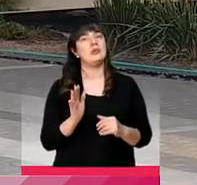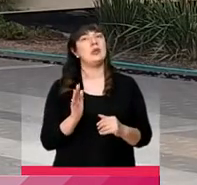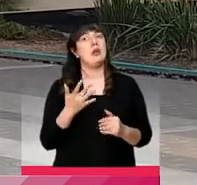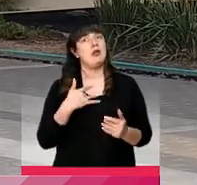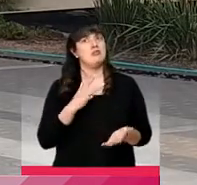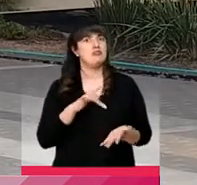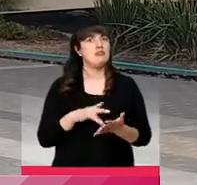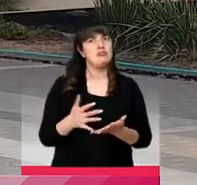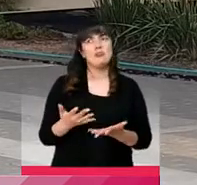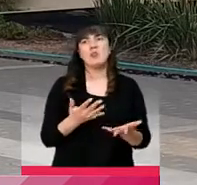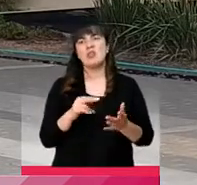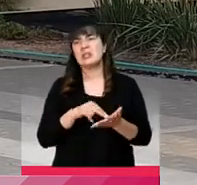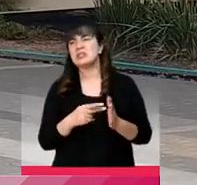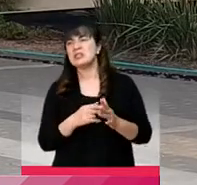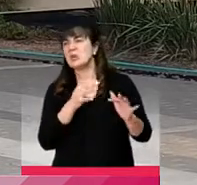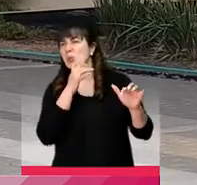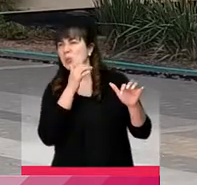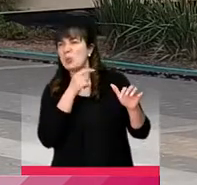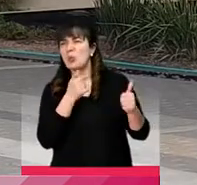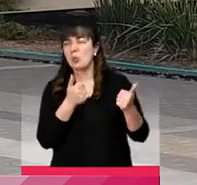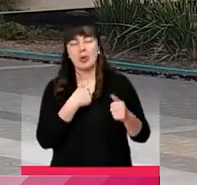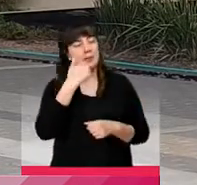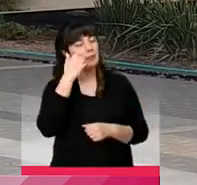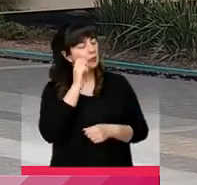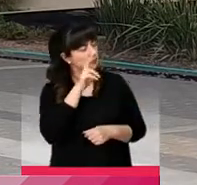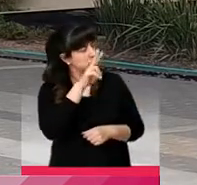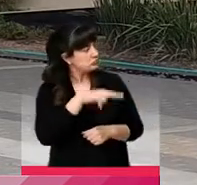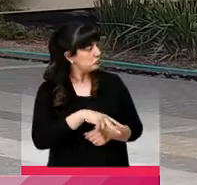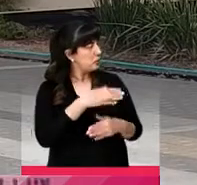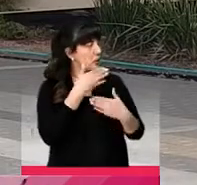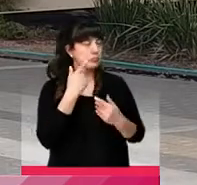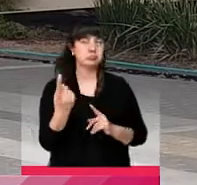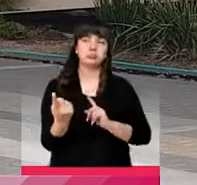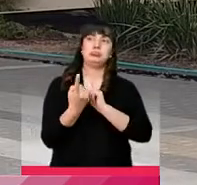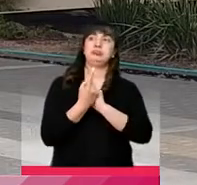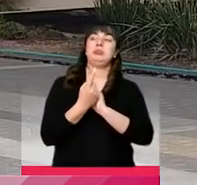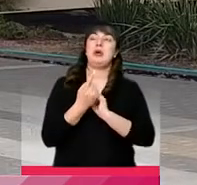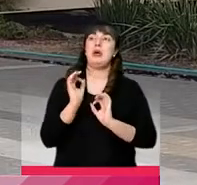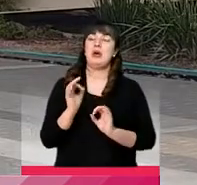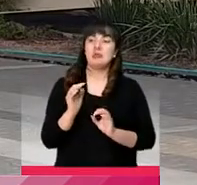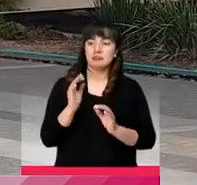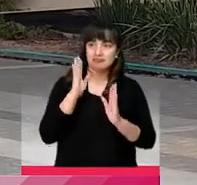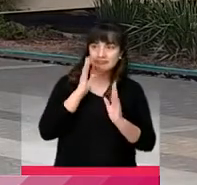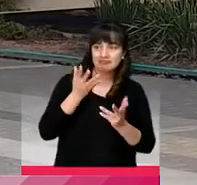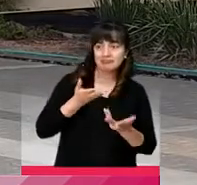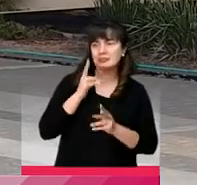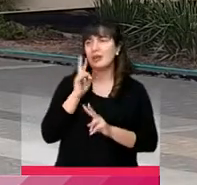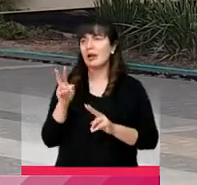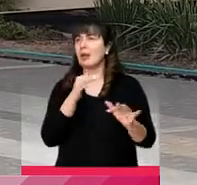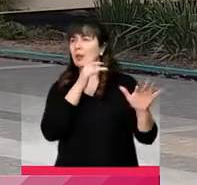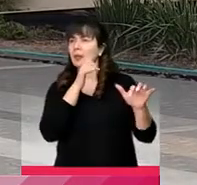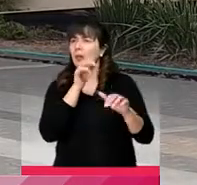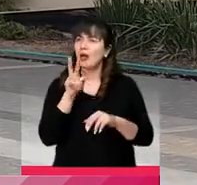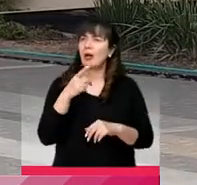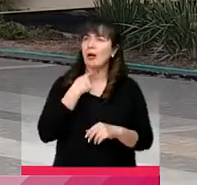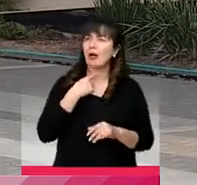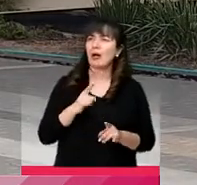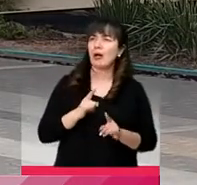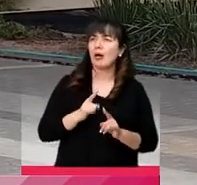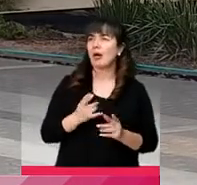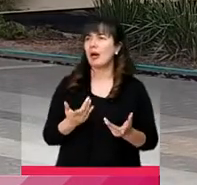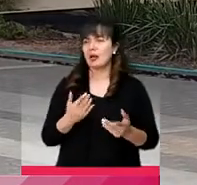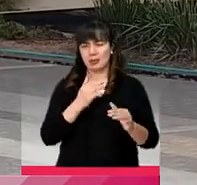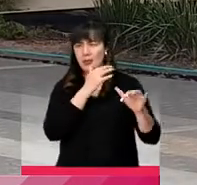qué se trataba, el profe me recibió muy chévere y me encantó cómo lo interpretaban, así que me encantó el instrumento